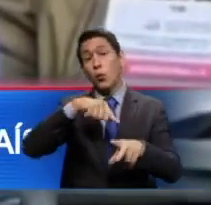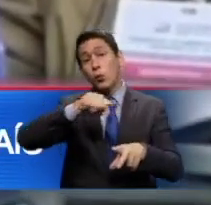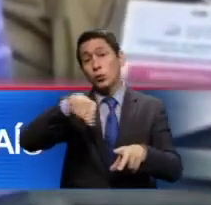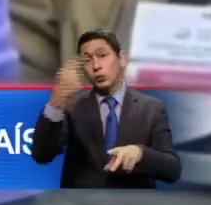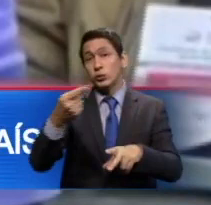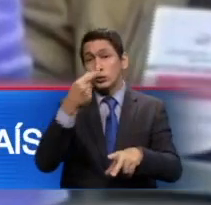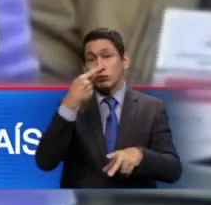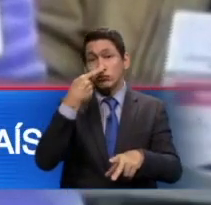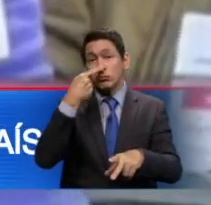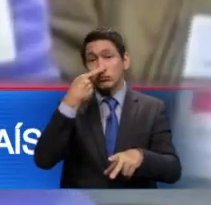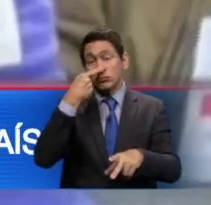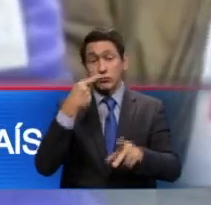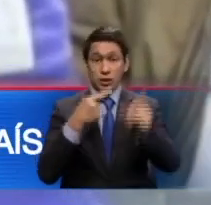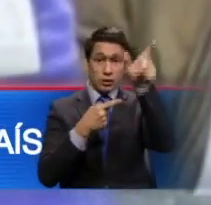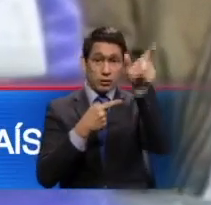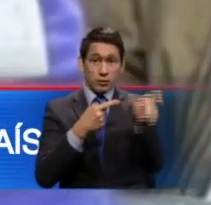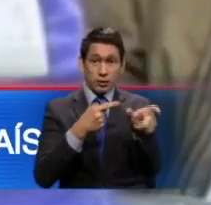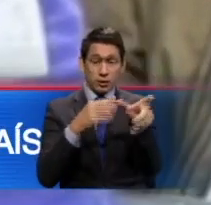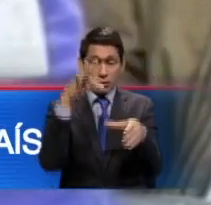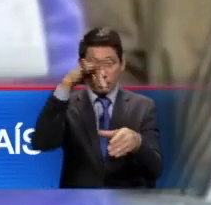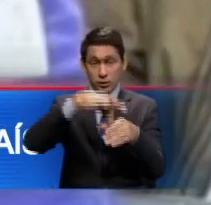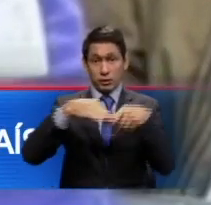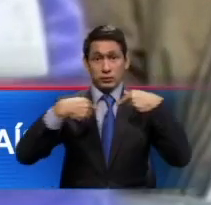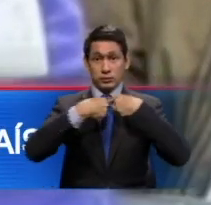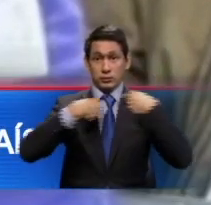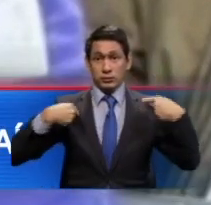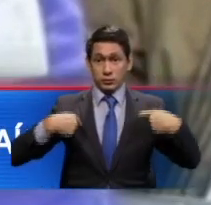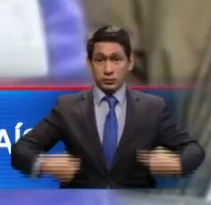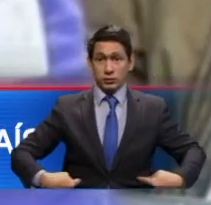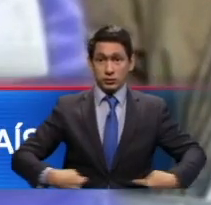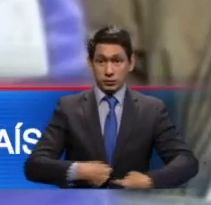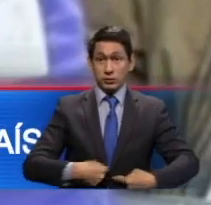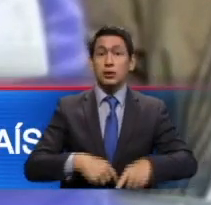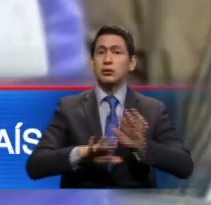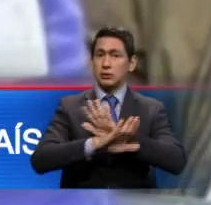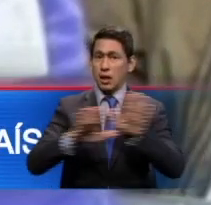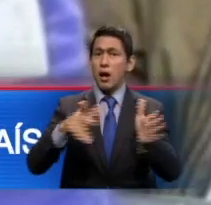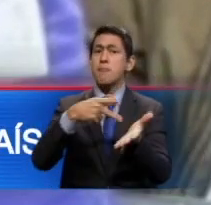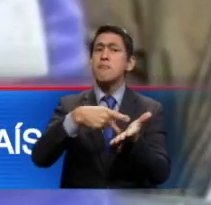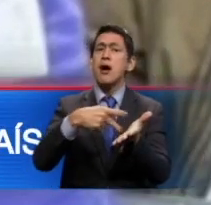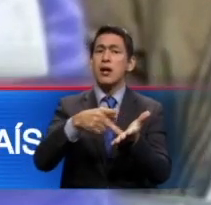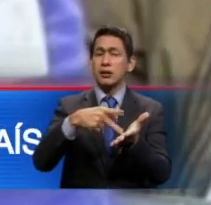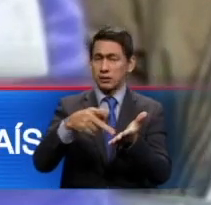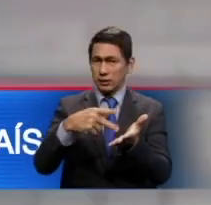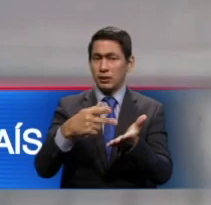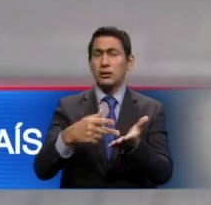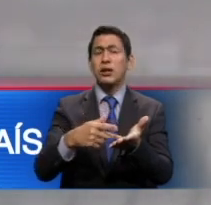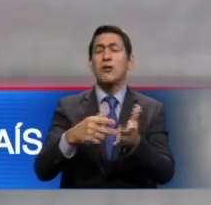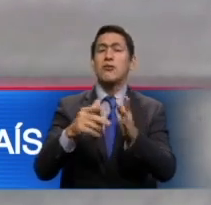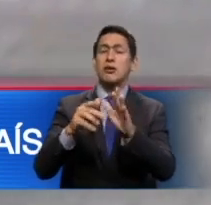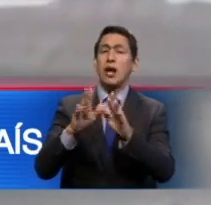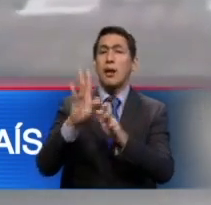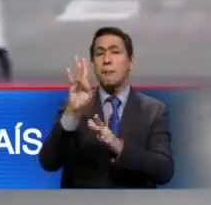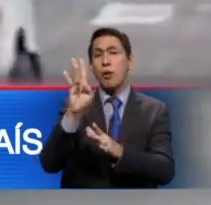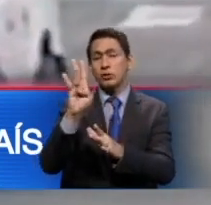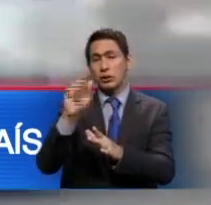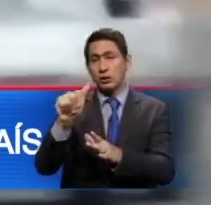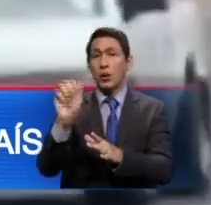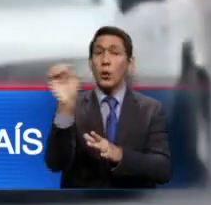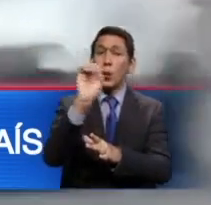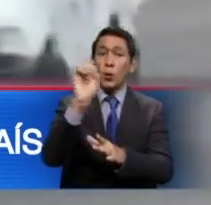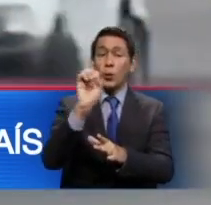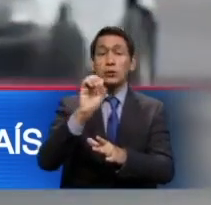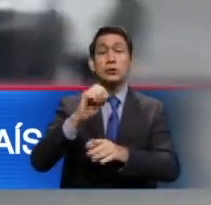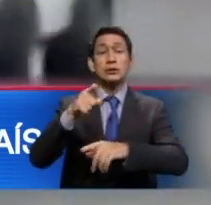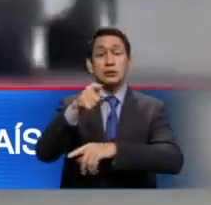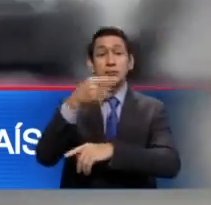como este hombre que acudió a votar con un letrero pegado en su espalda para aclarar que ya estaba al día en pensiones alimenticias. O este video de Pastaza